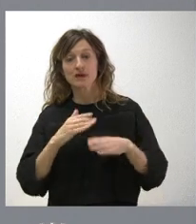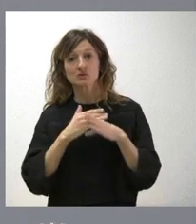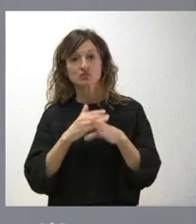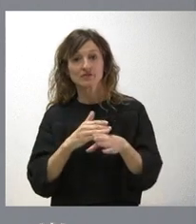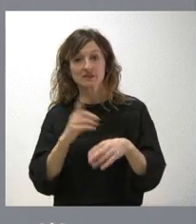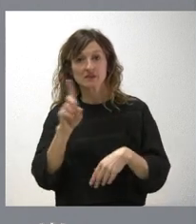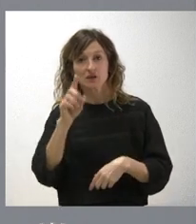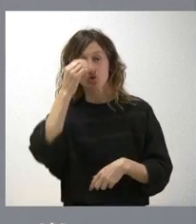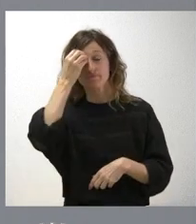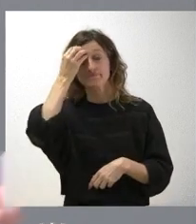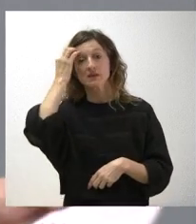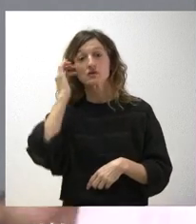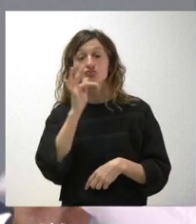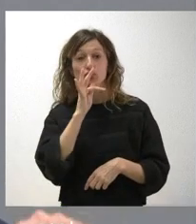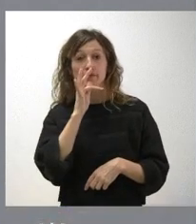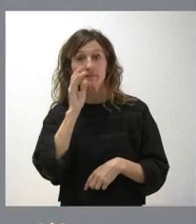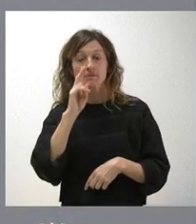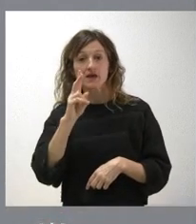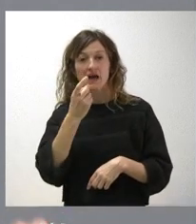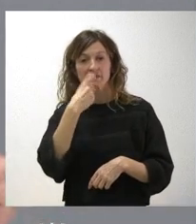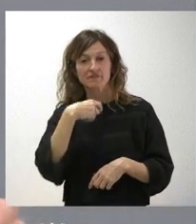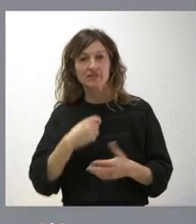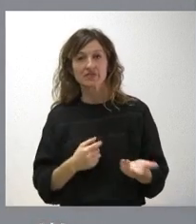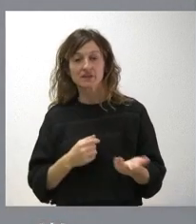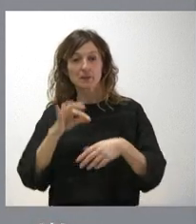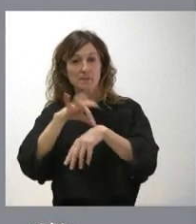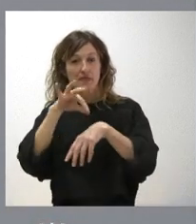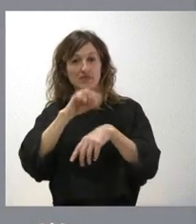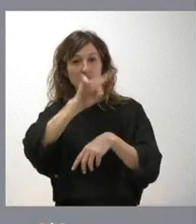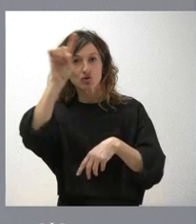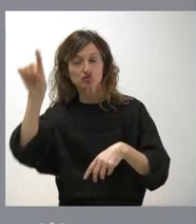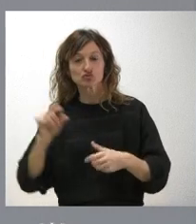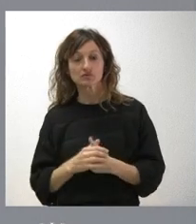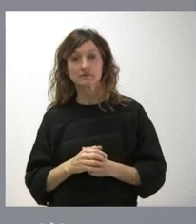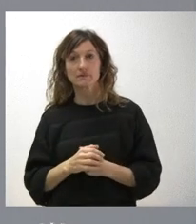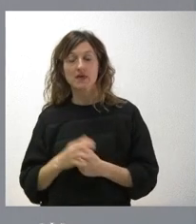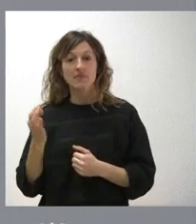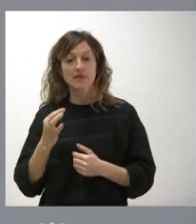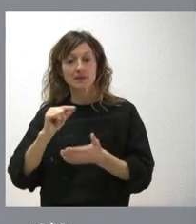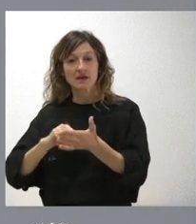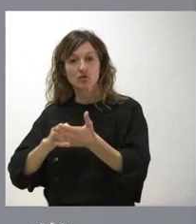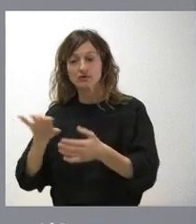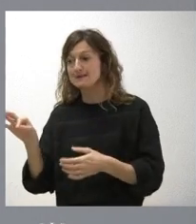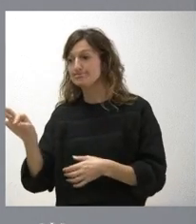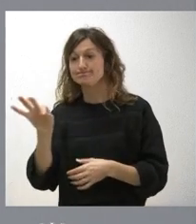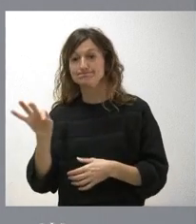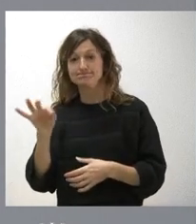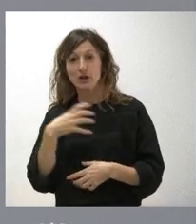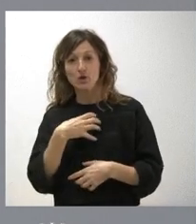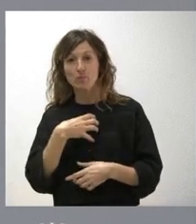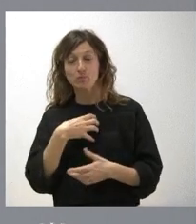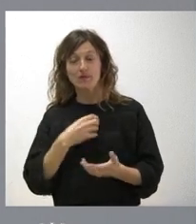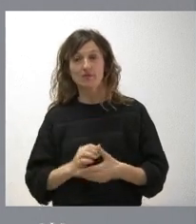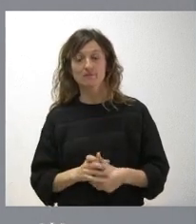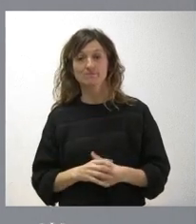no porque aún así todavía tenemos un déficit de médicos que tendríamos que poder contratar y ni siquiera lo podemos hacer A través de estas